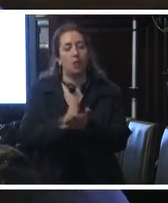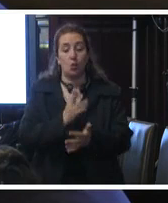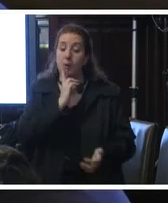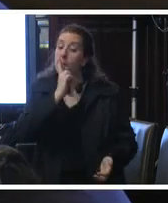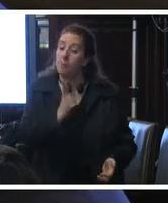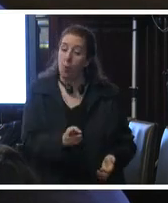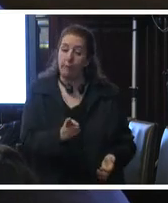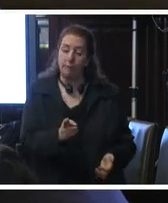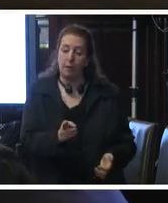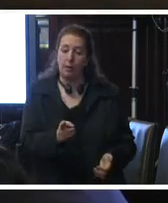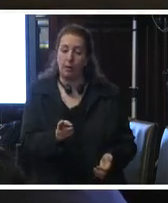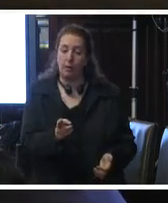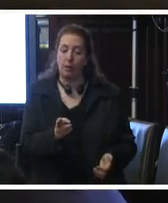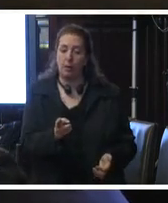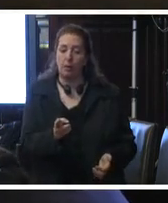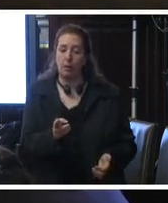respuesta, en fin,